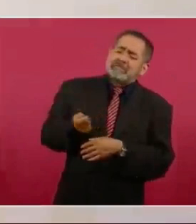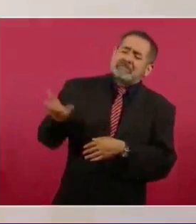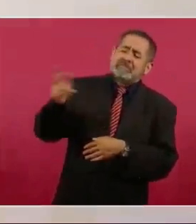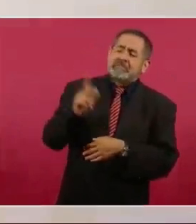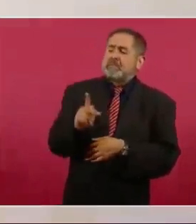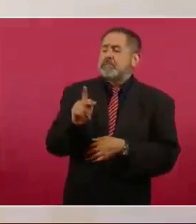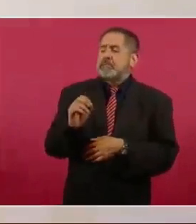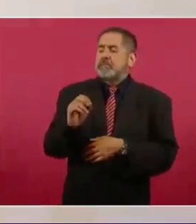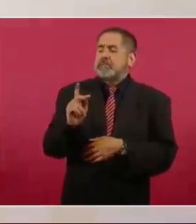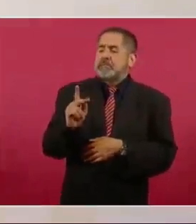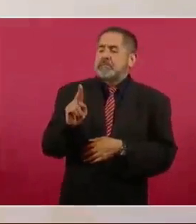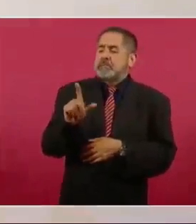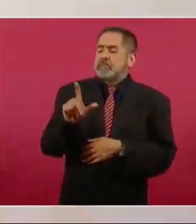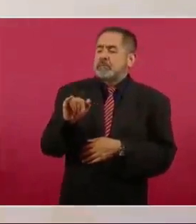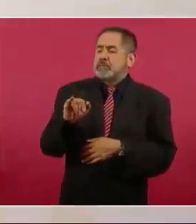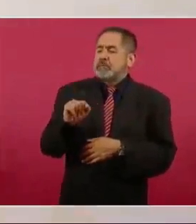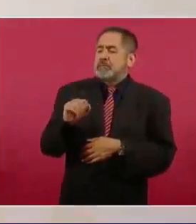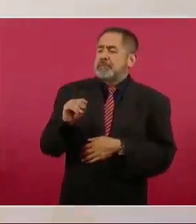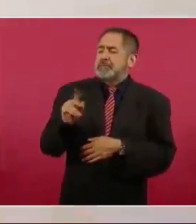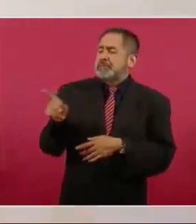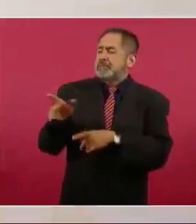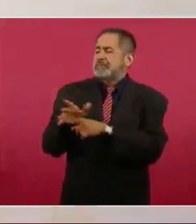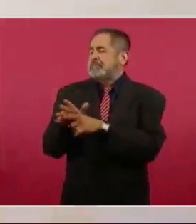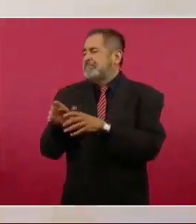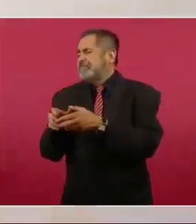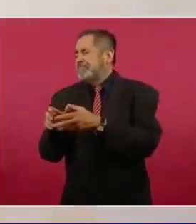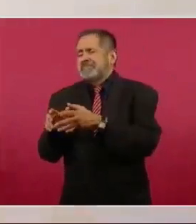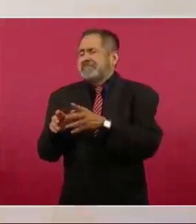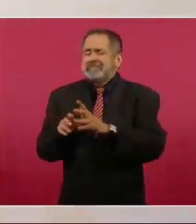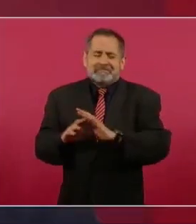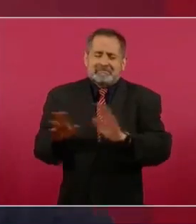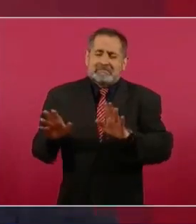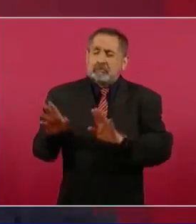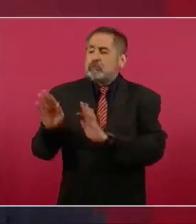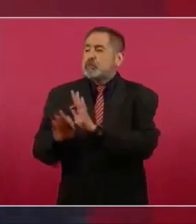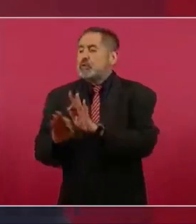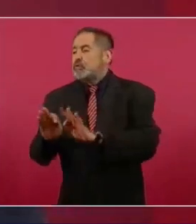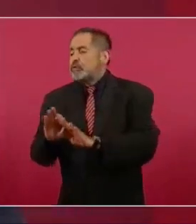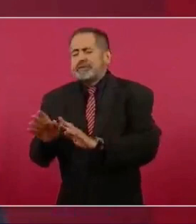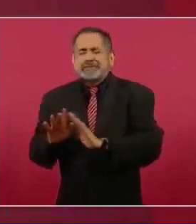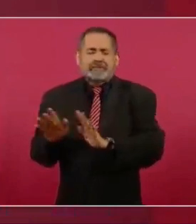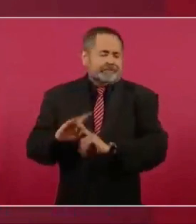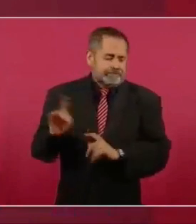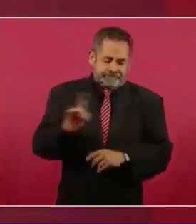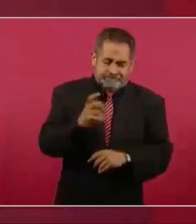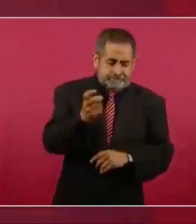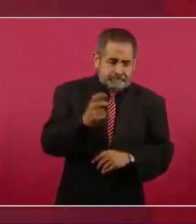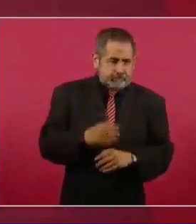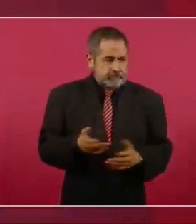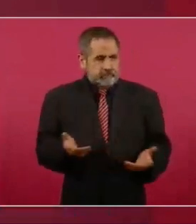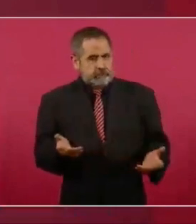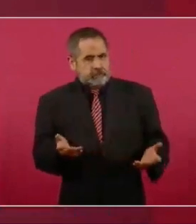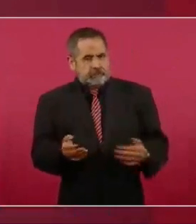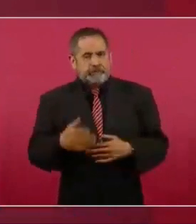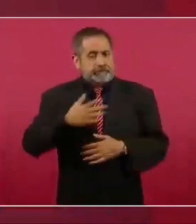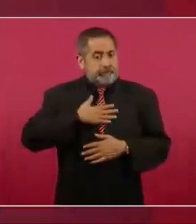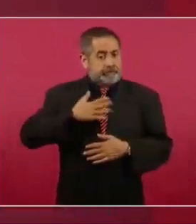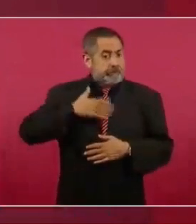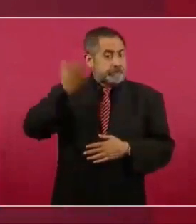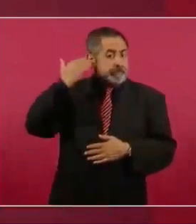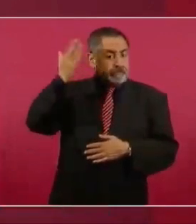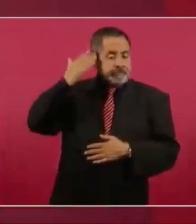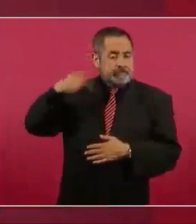es paternalismo. Yo me acuerdo que cuando fui jefe de gobierno y